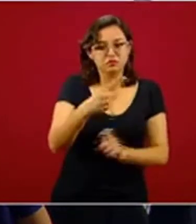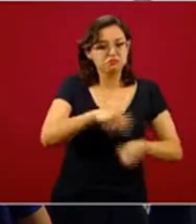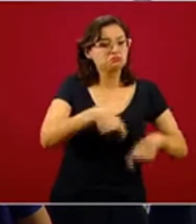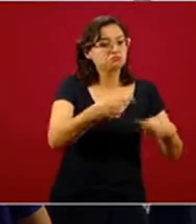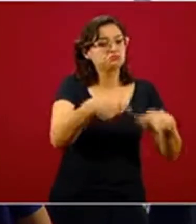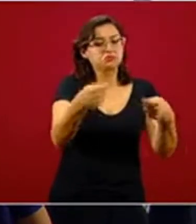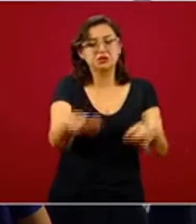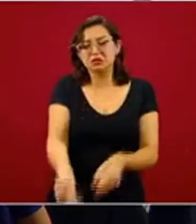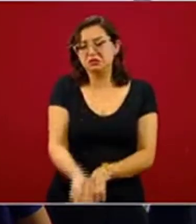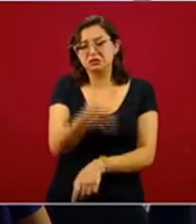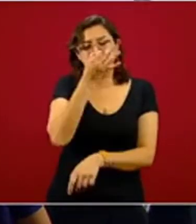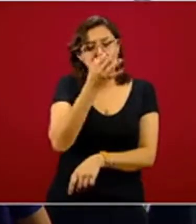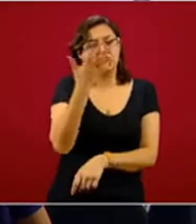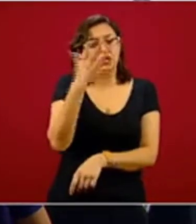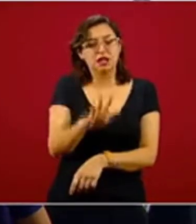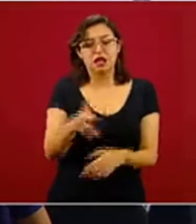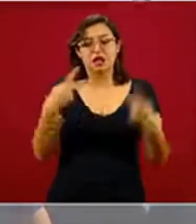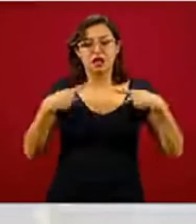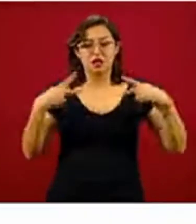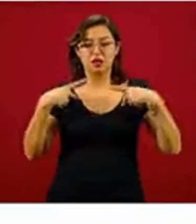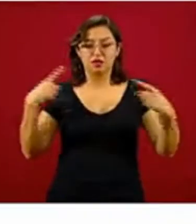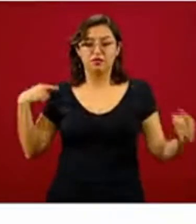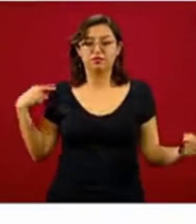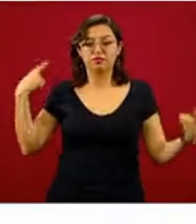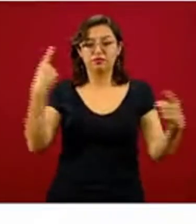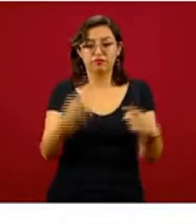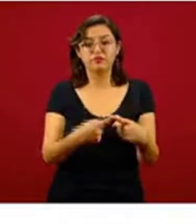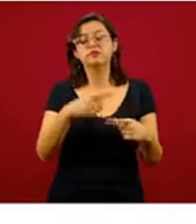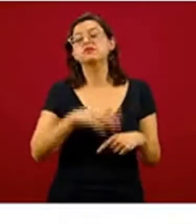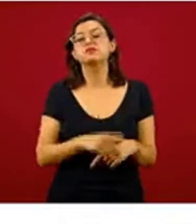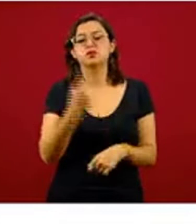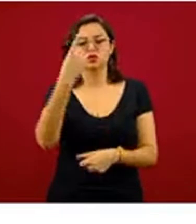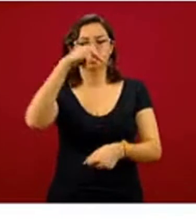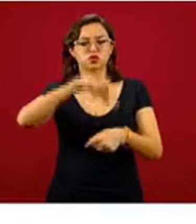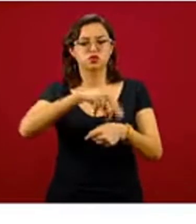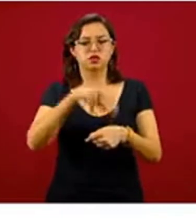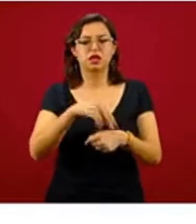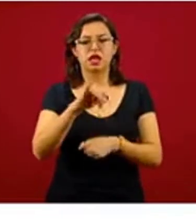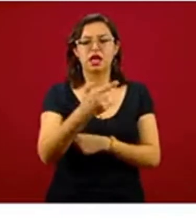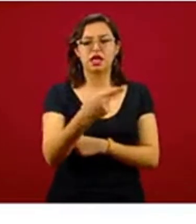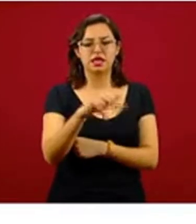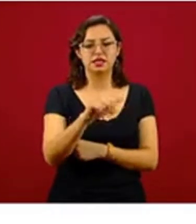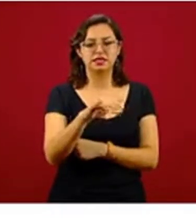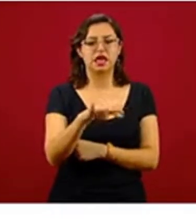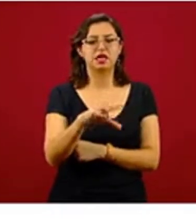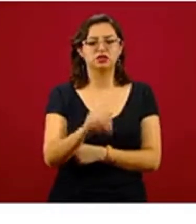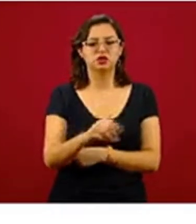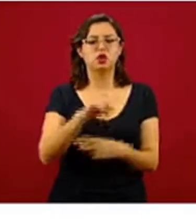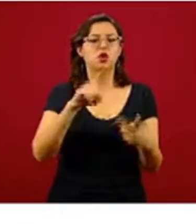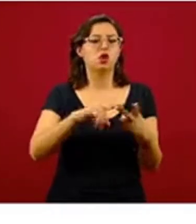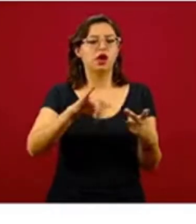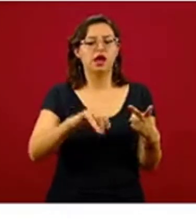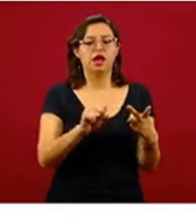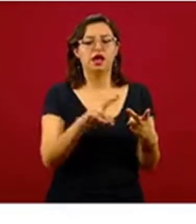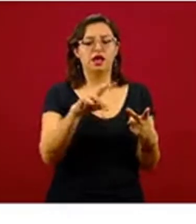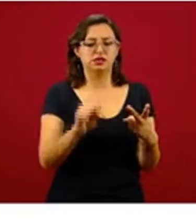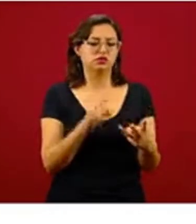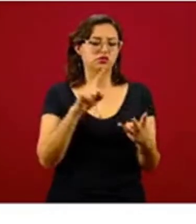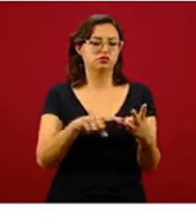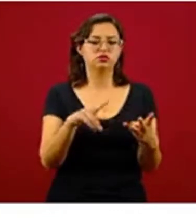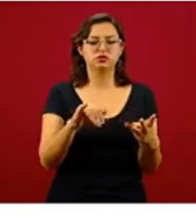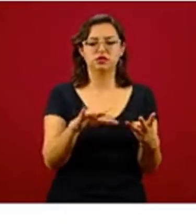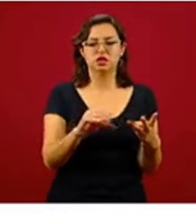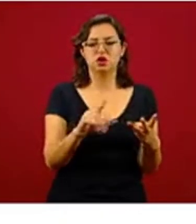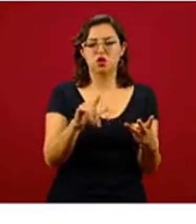a 10 nada más. A un doctor, por cierto, al doctor Ignacio Chávez, a Jesús Silva Herzog, a Nicolás Bernal,